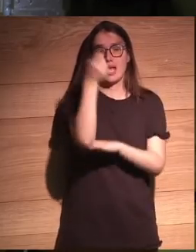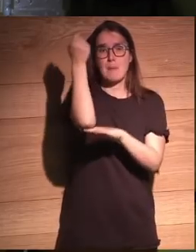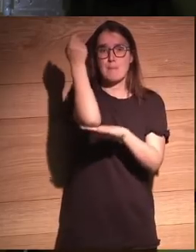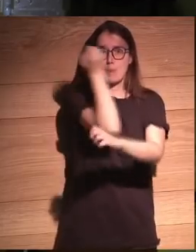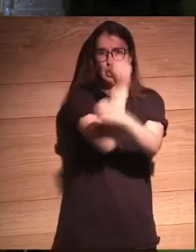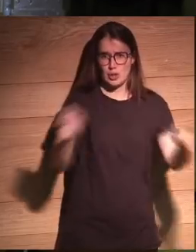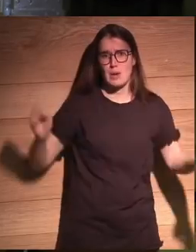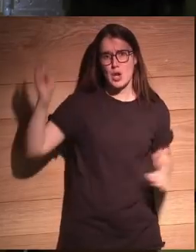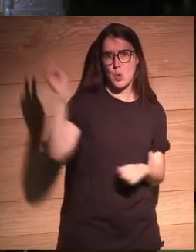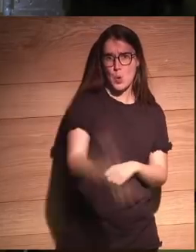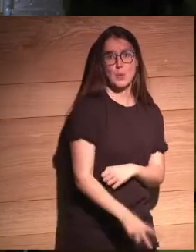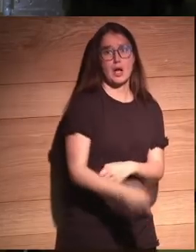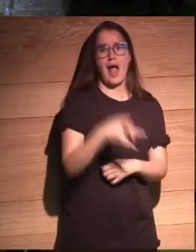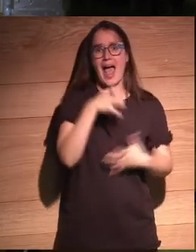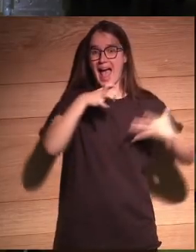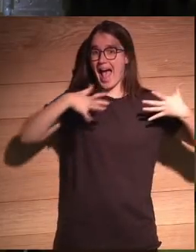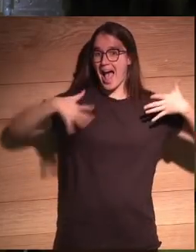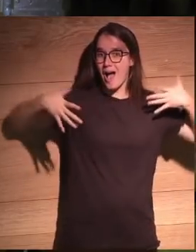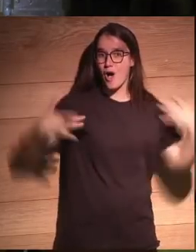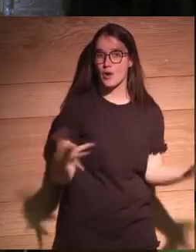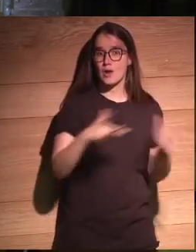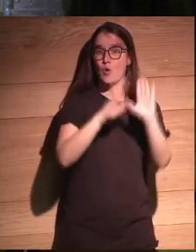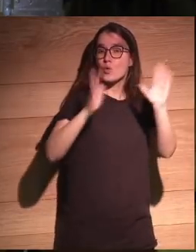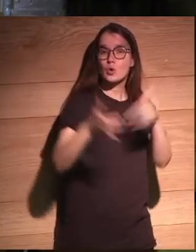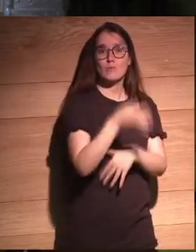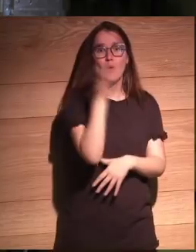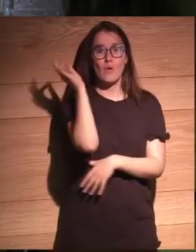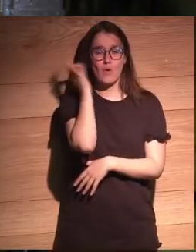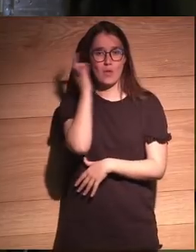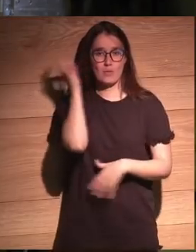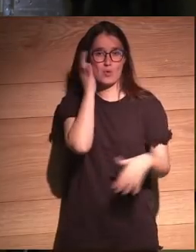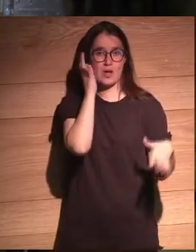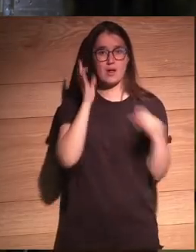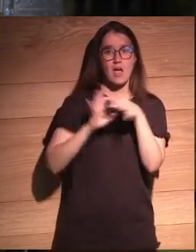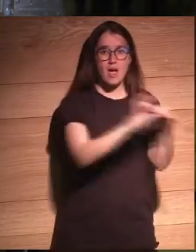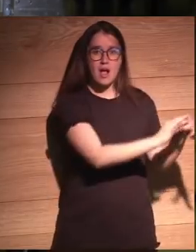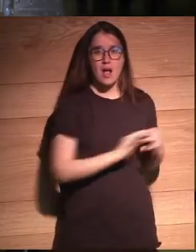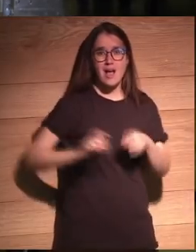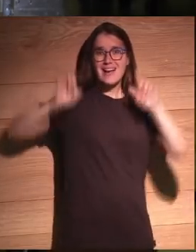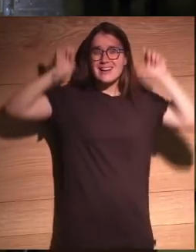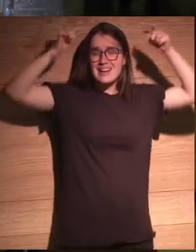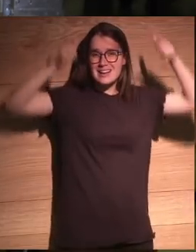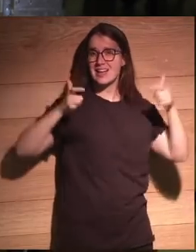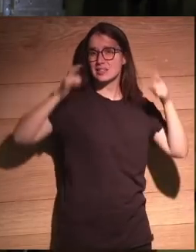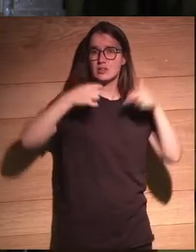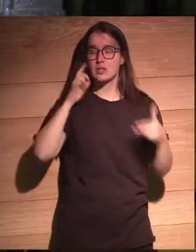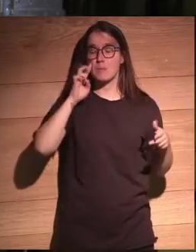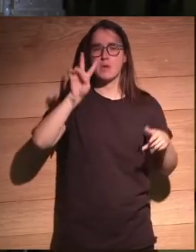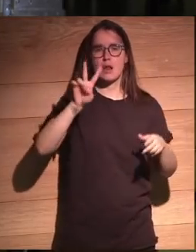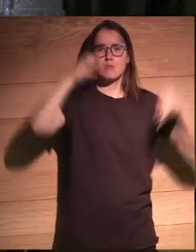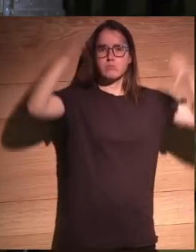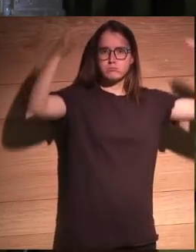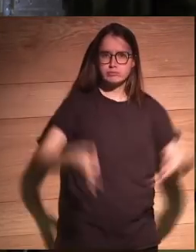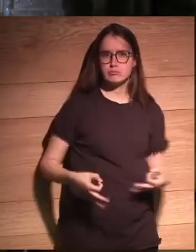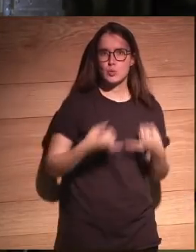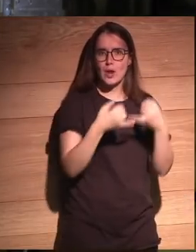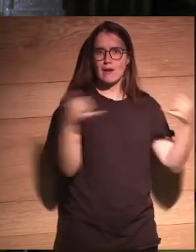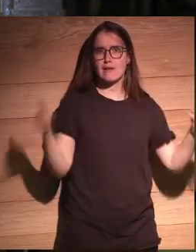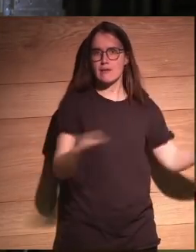hoy, en el presente más inmediato, nos traen un grupo de mujeres con brazos entrelazados, cascos en la cabeza y mirada segura, formando una